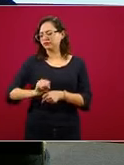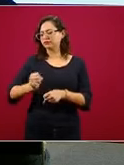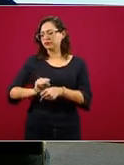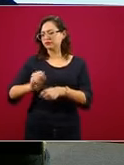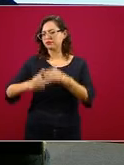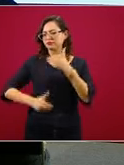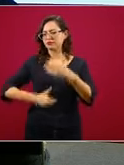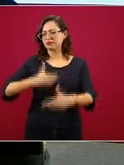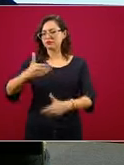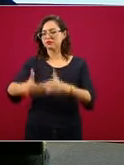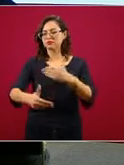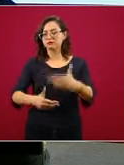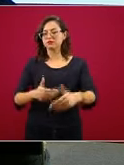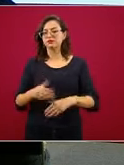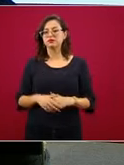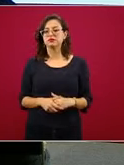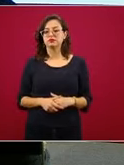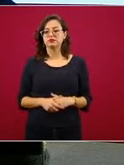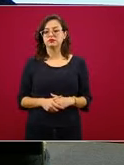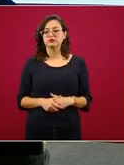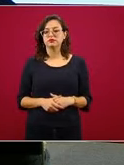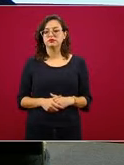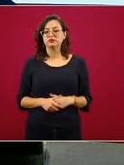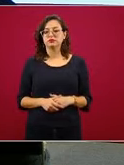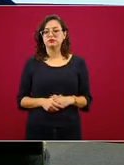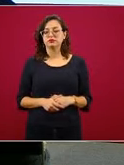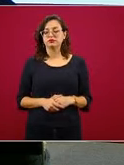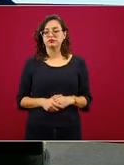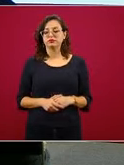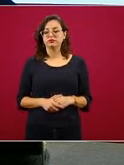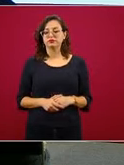etcétera. Se estabilizó,